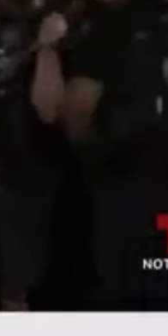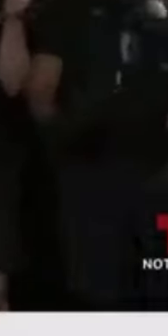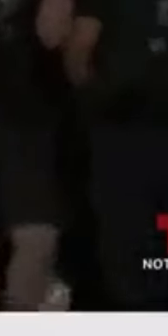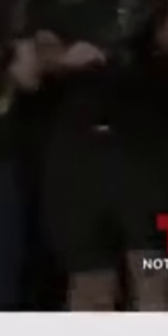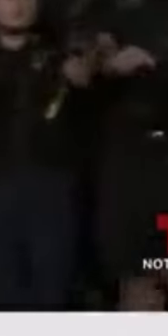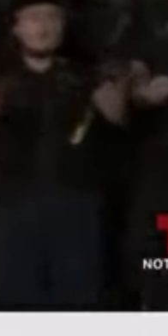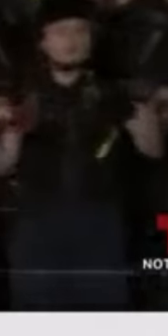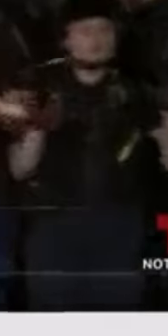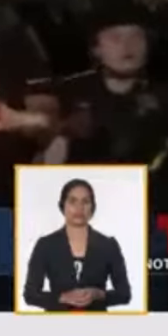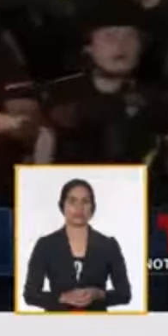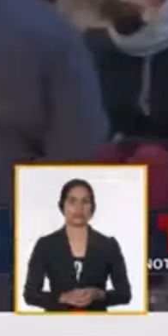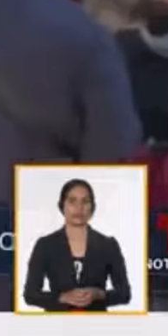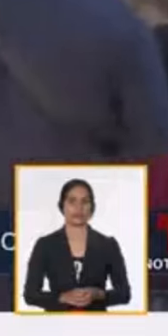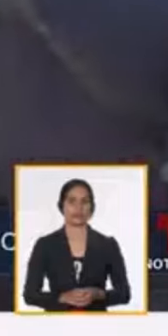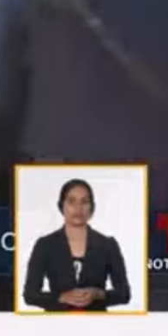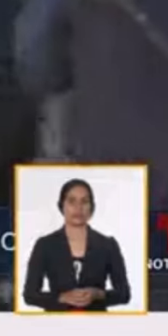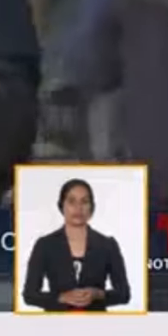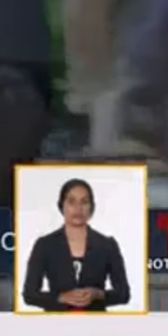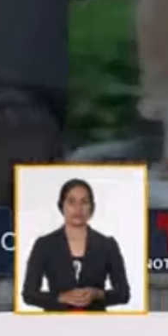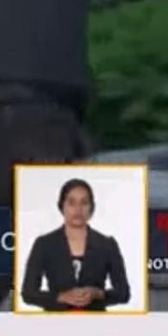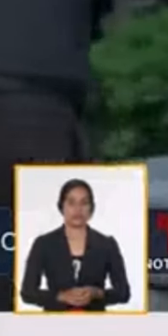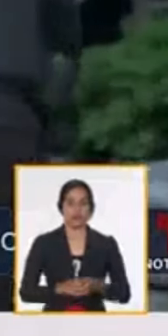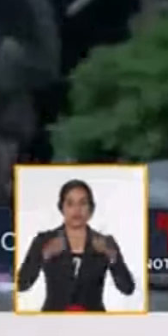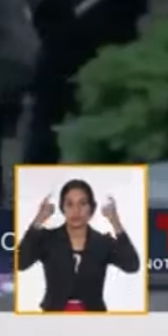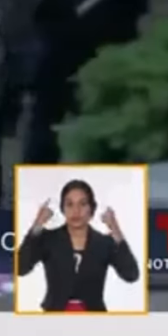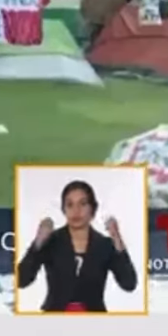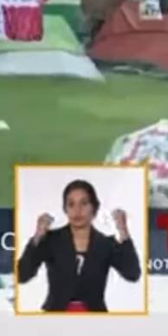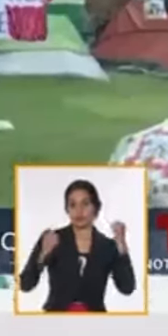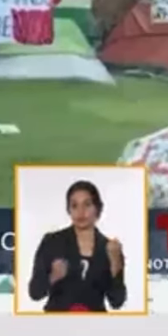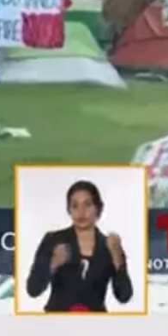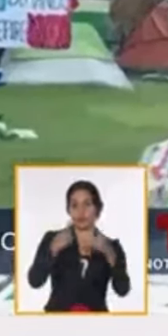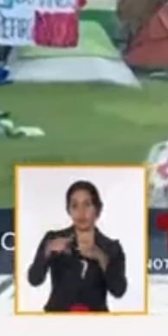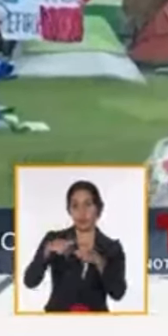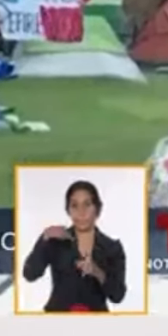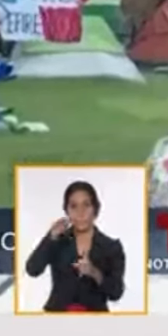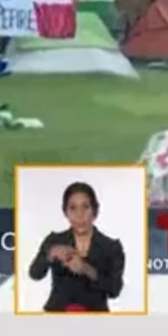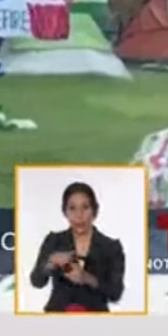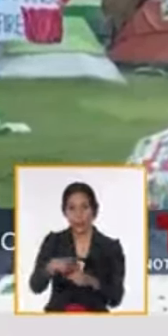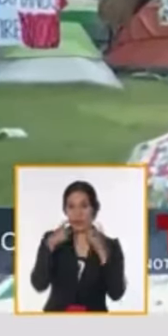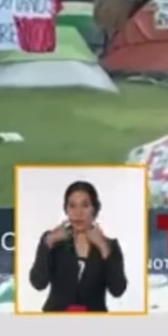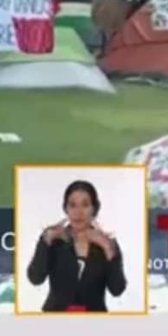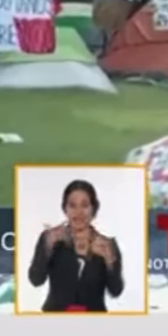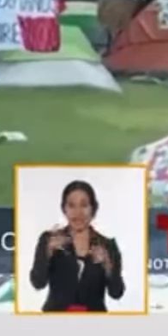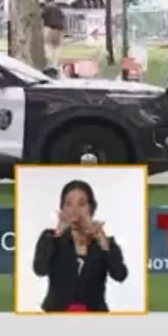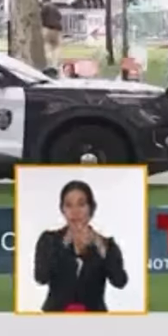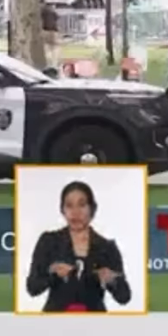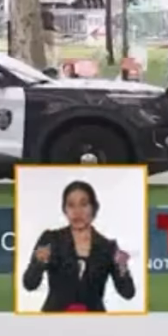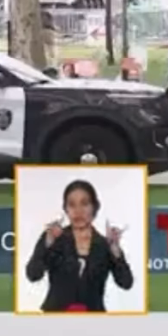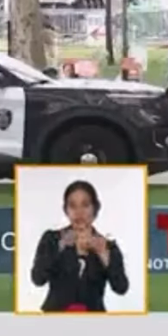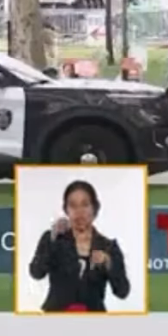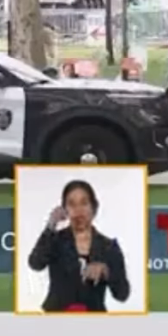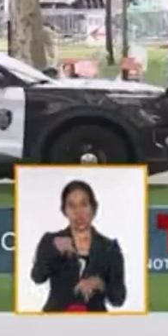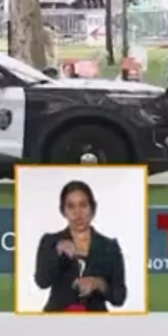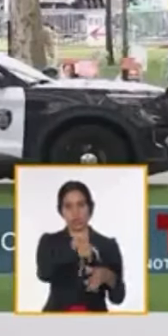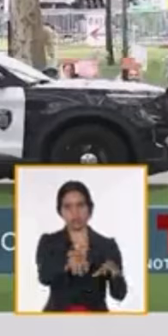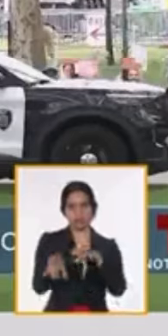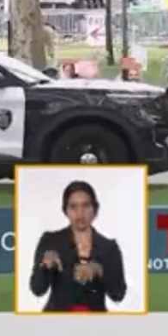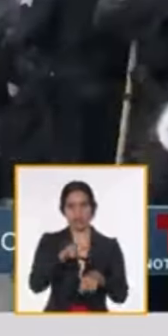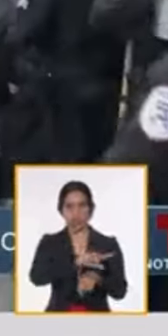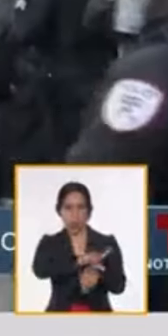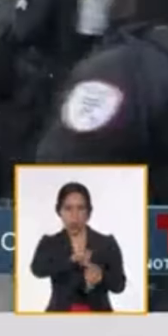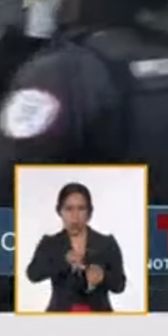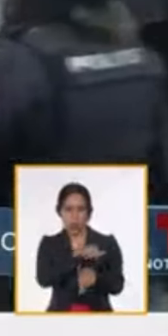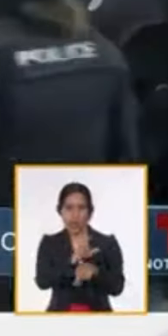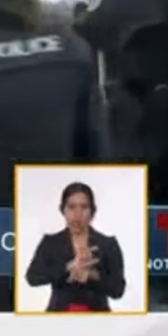Los cascos, batones y chalecos blindados se dejan ver y vuelven a hacer sentir en las universidades del país. En las últimas horas en